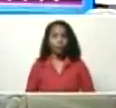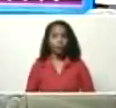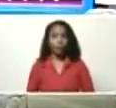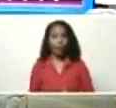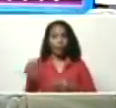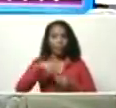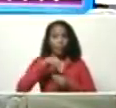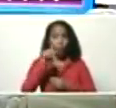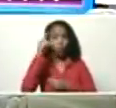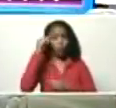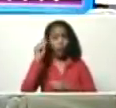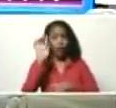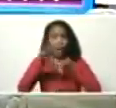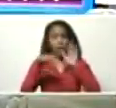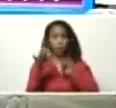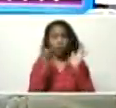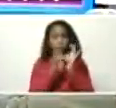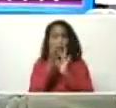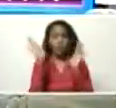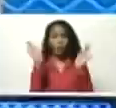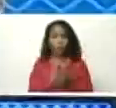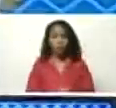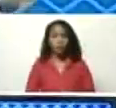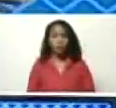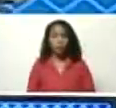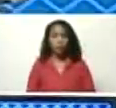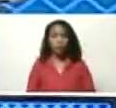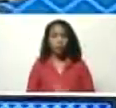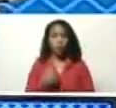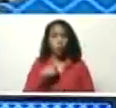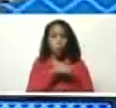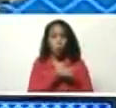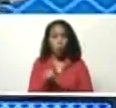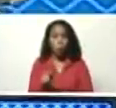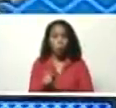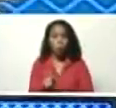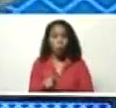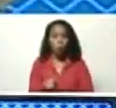Dentro de unos días, el 14 de abril, yo cumplo